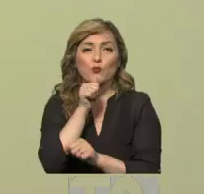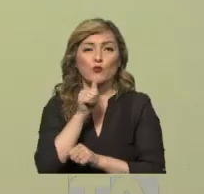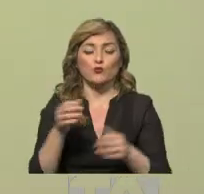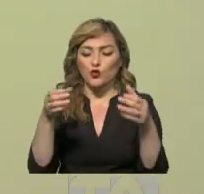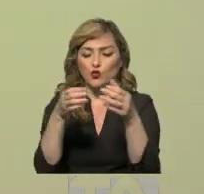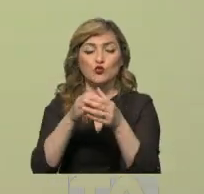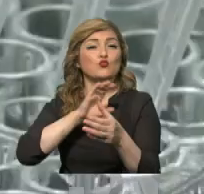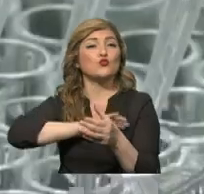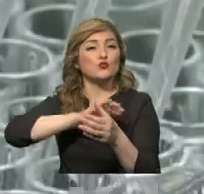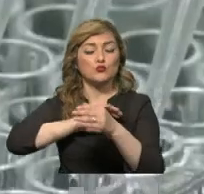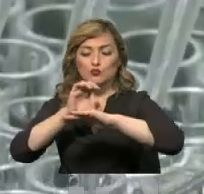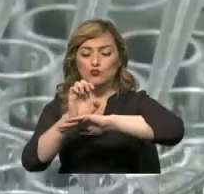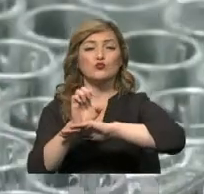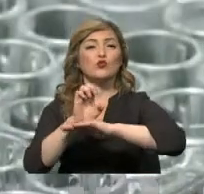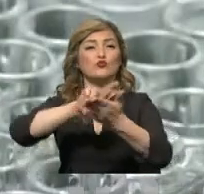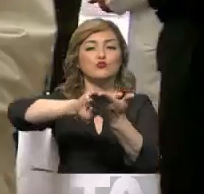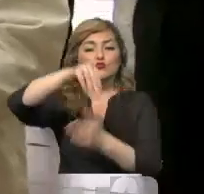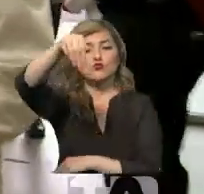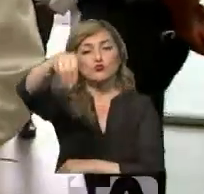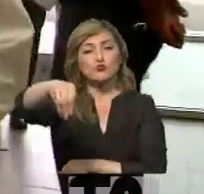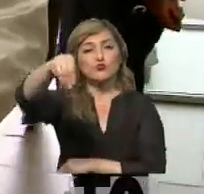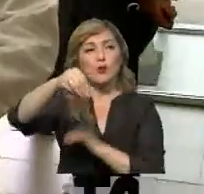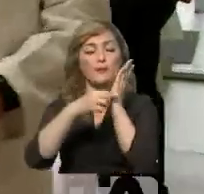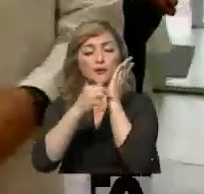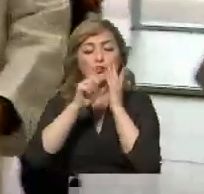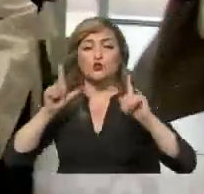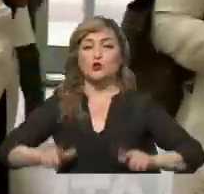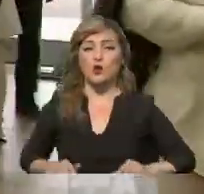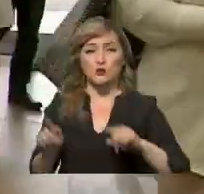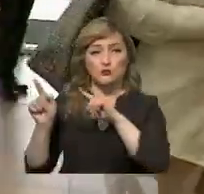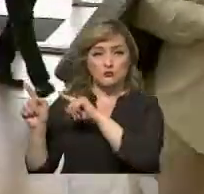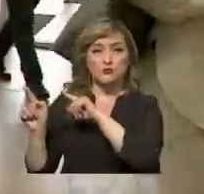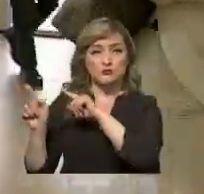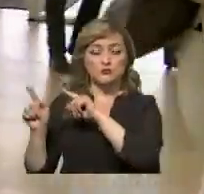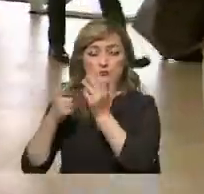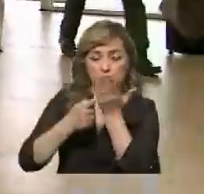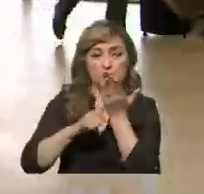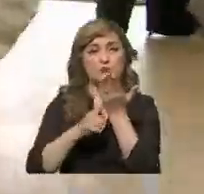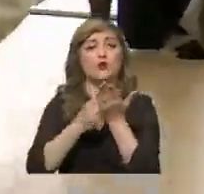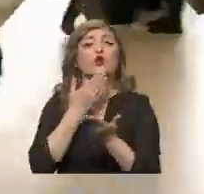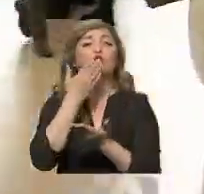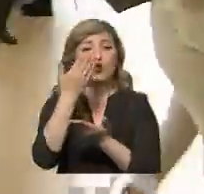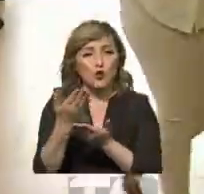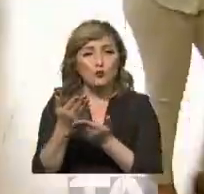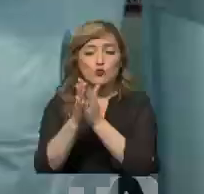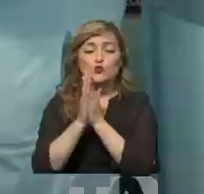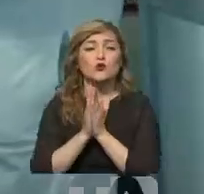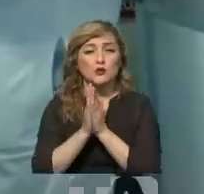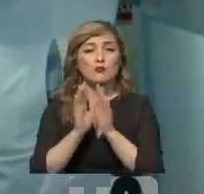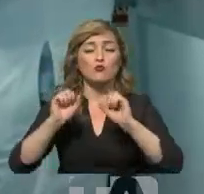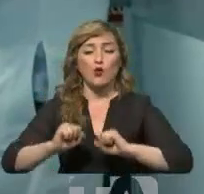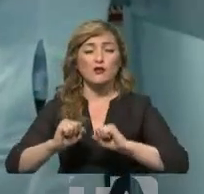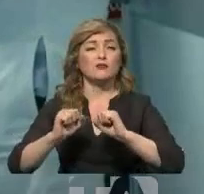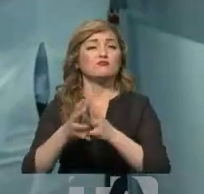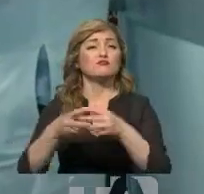Asociación de Municipalidades del Ecuador se reunirá este martes con el ministro de Salud, Juan Carlos Ceballos, para analizar los alcances de la solicitud.